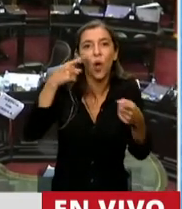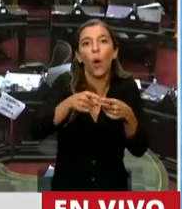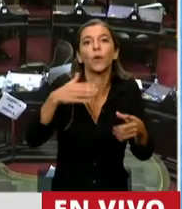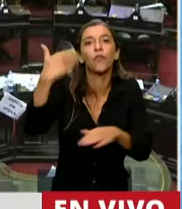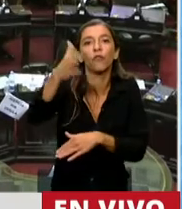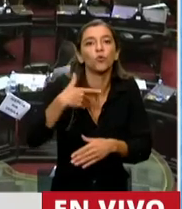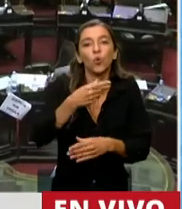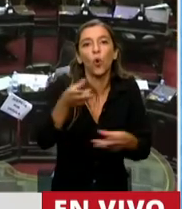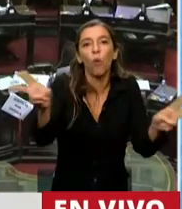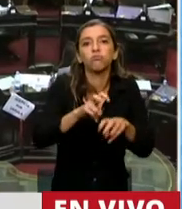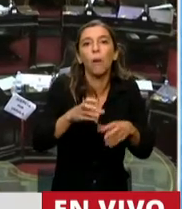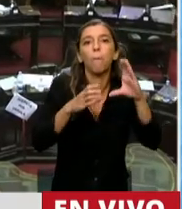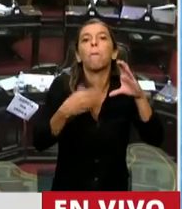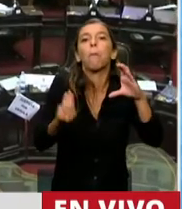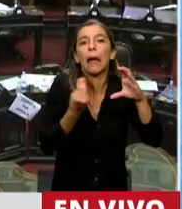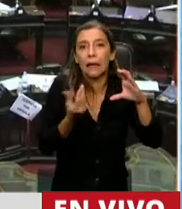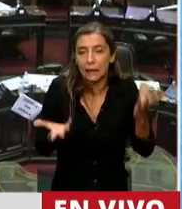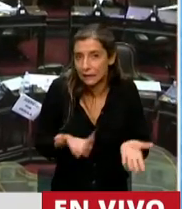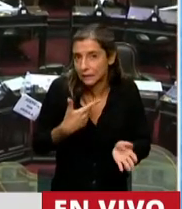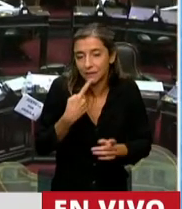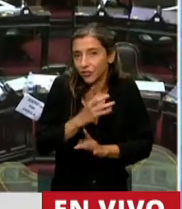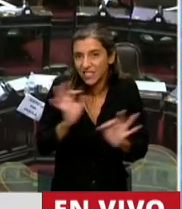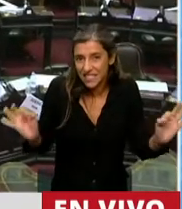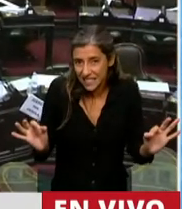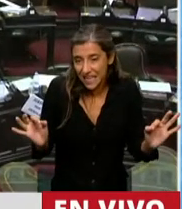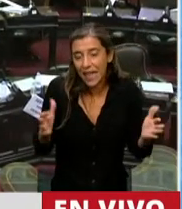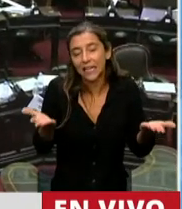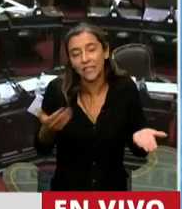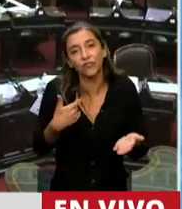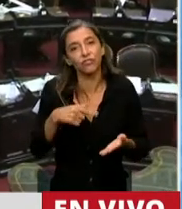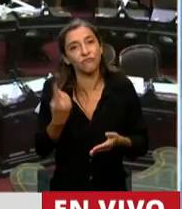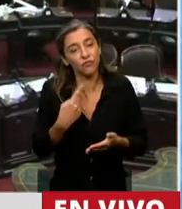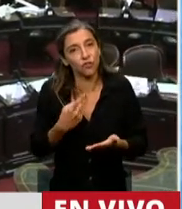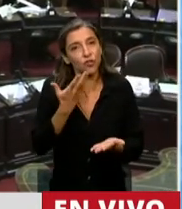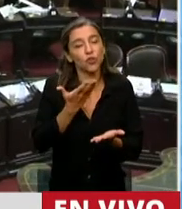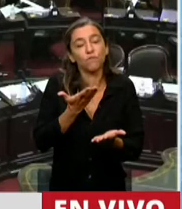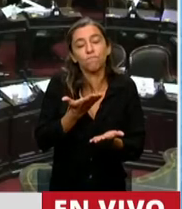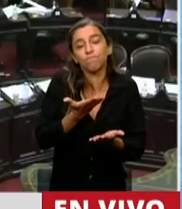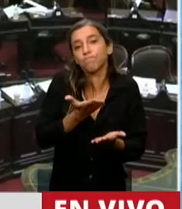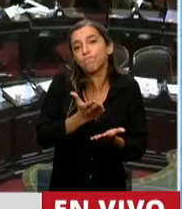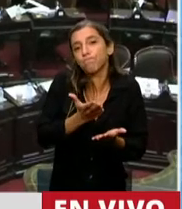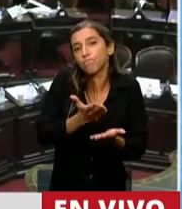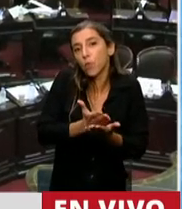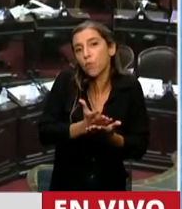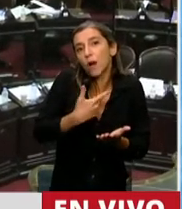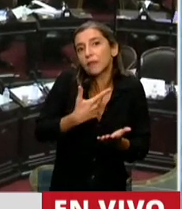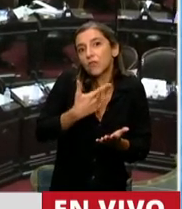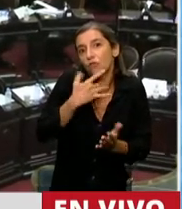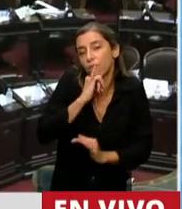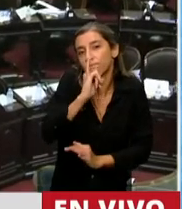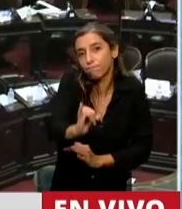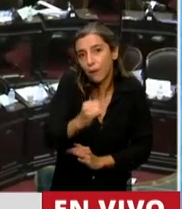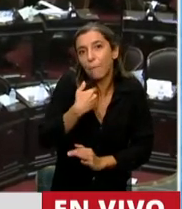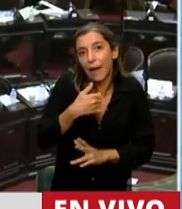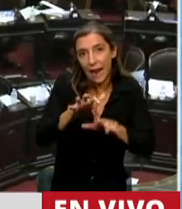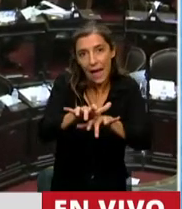entonces ser coparticipable con las provincias. Nosotros, y por eso lo expreso para que quede constancia en la